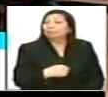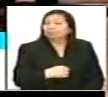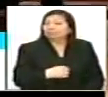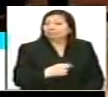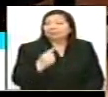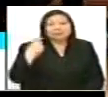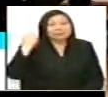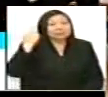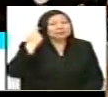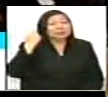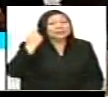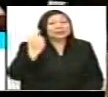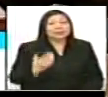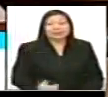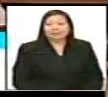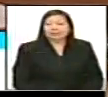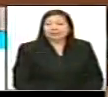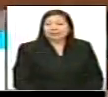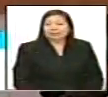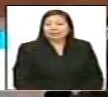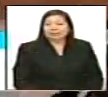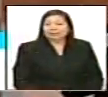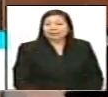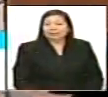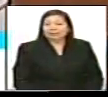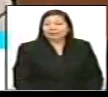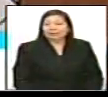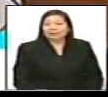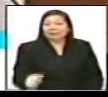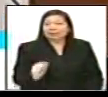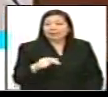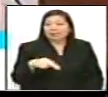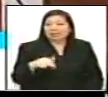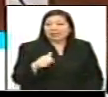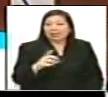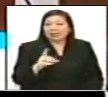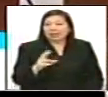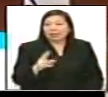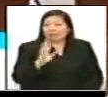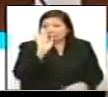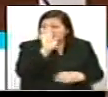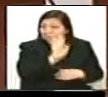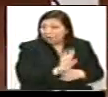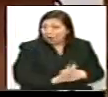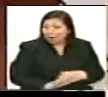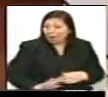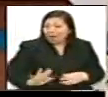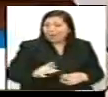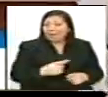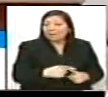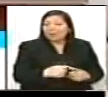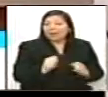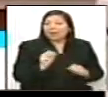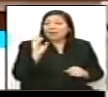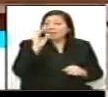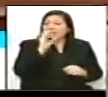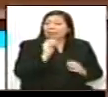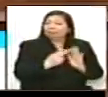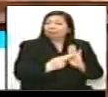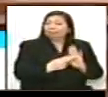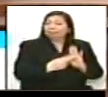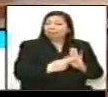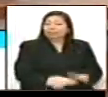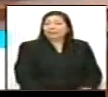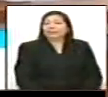habíamos pensado en un Senado de proyección nacional, a nivel nacional, que busque una